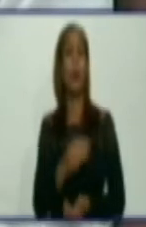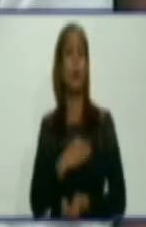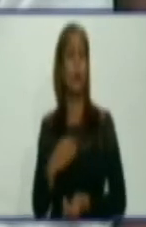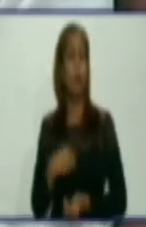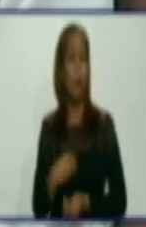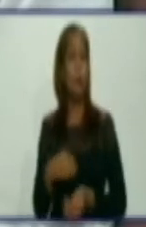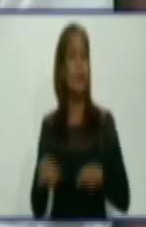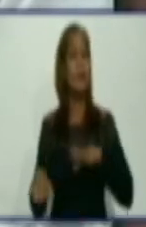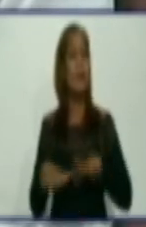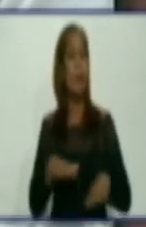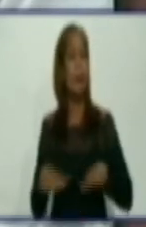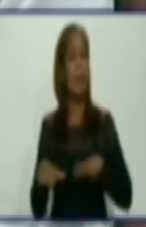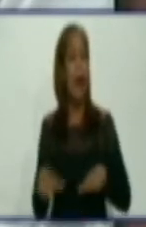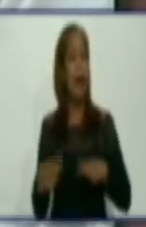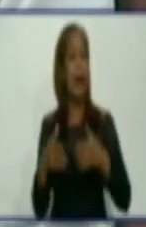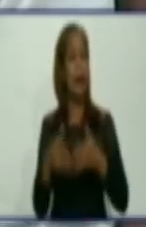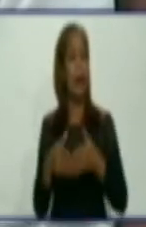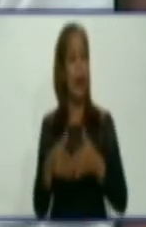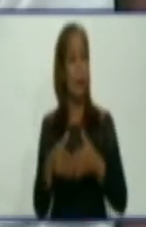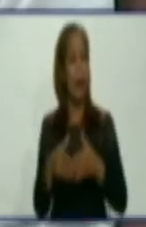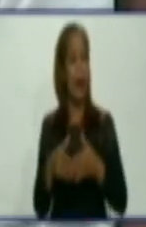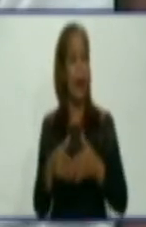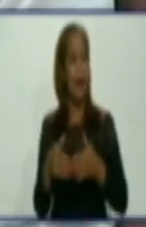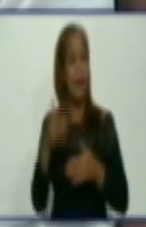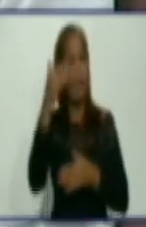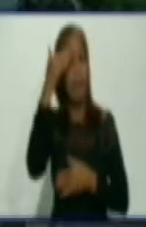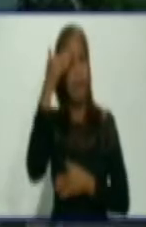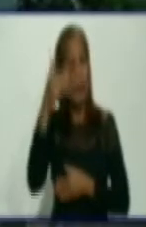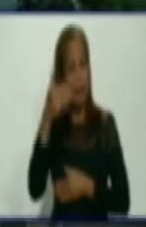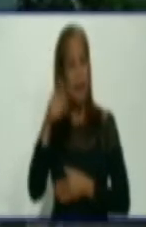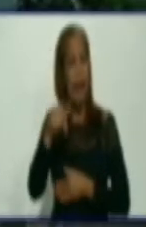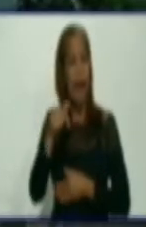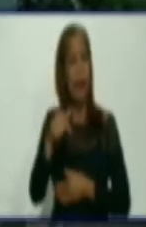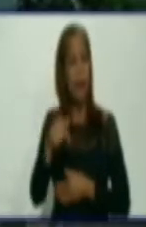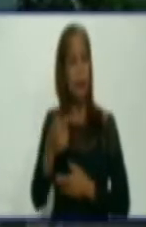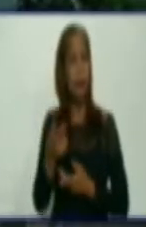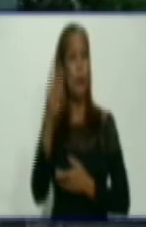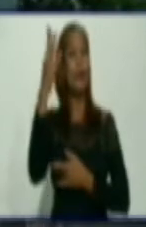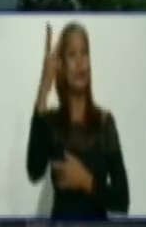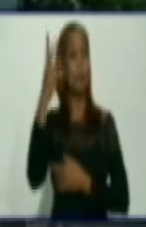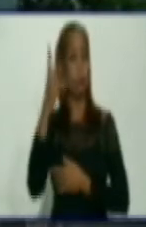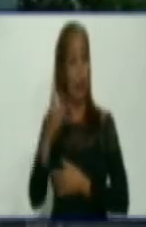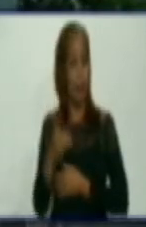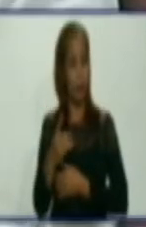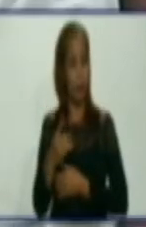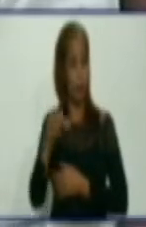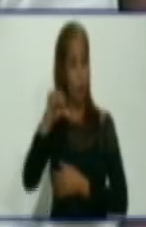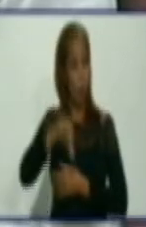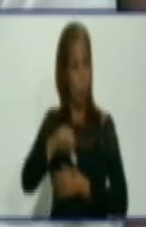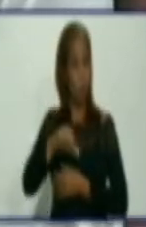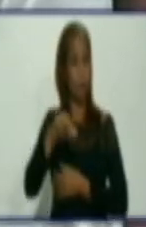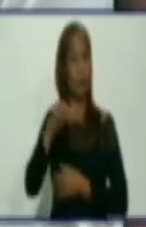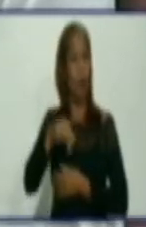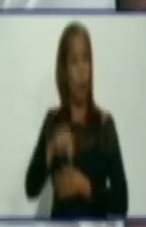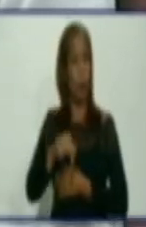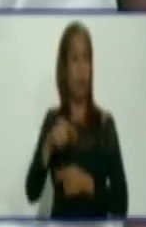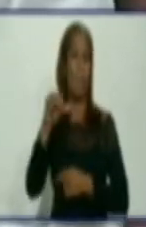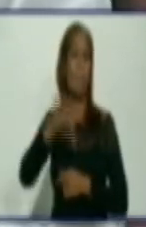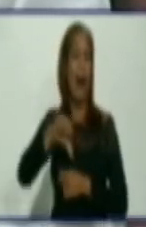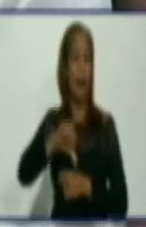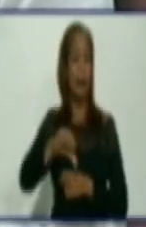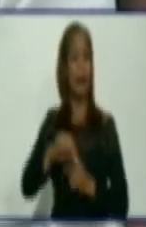ante estos pronósticos desfavorables que hoy existen a nivel de país. A ver, la respuesta exacta